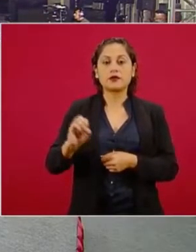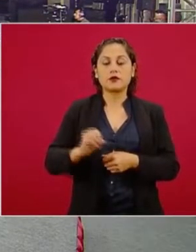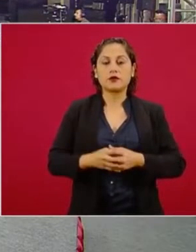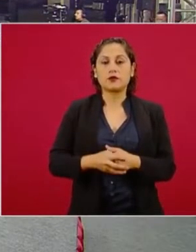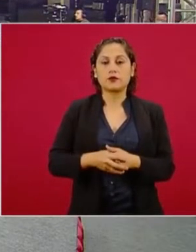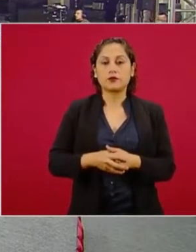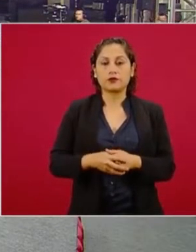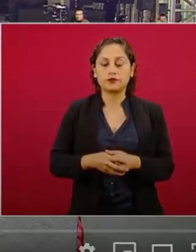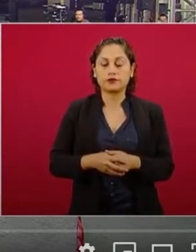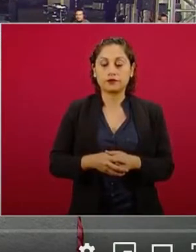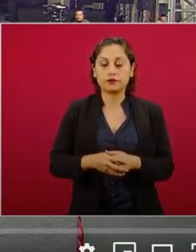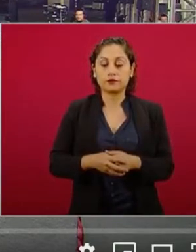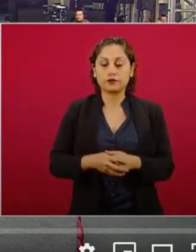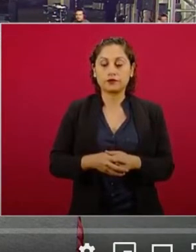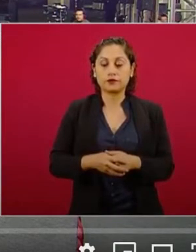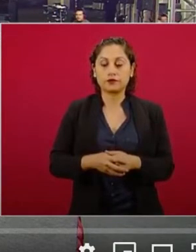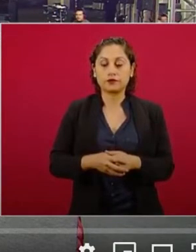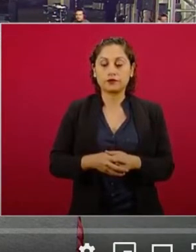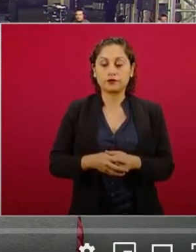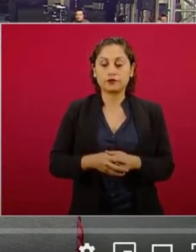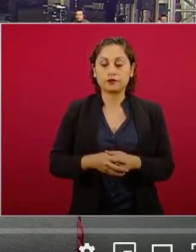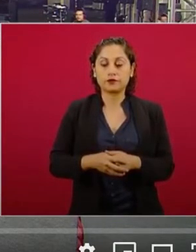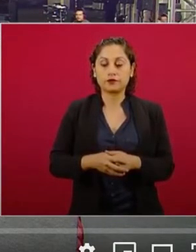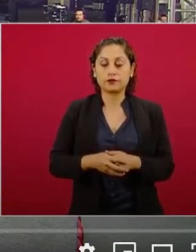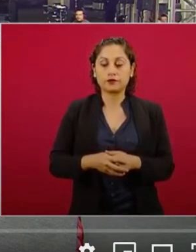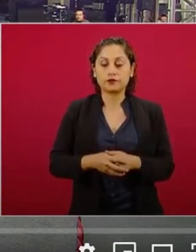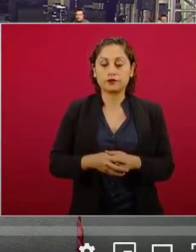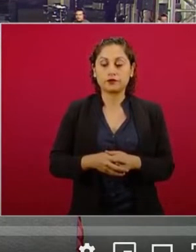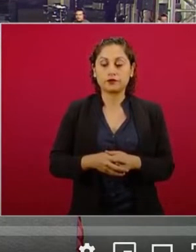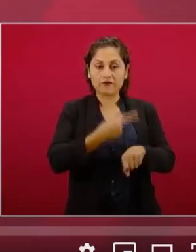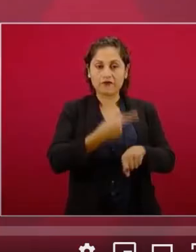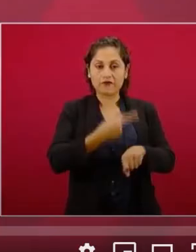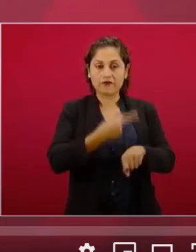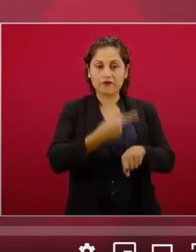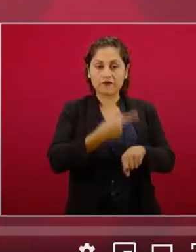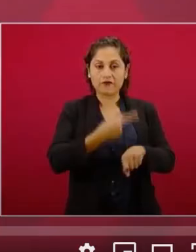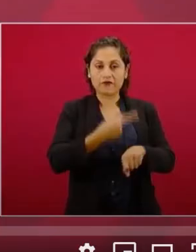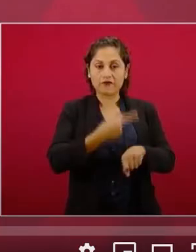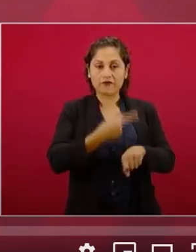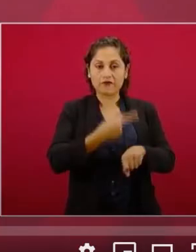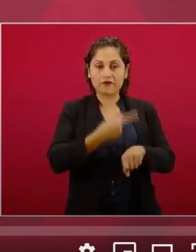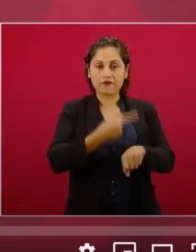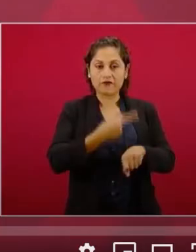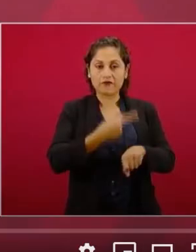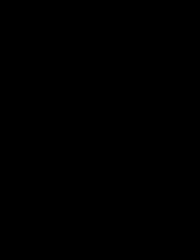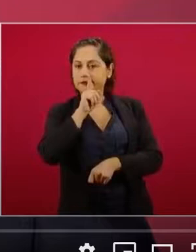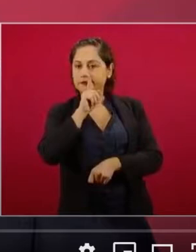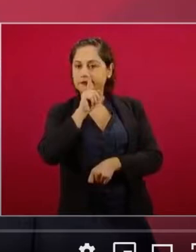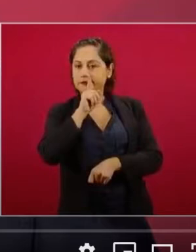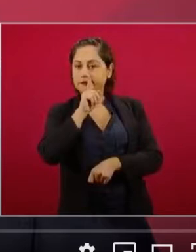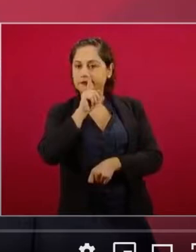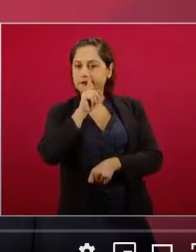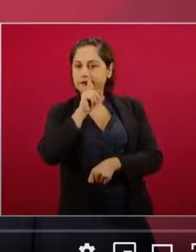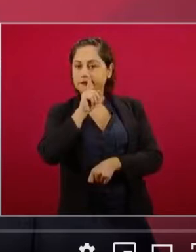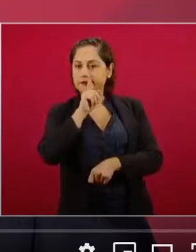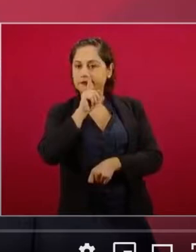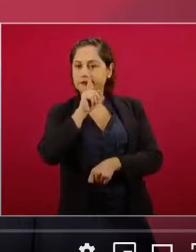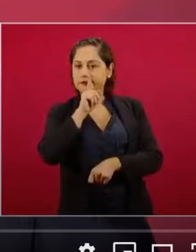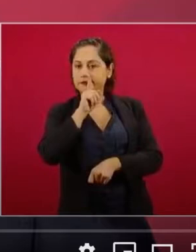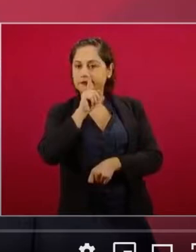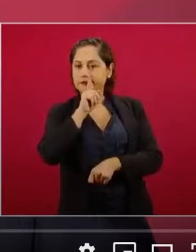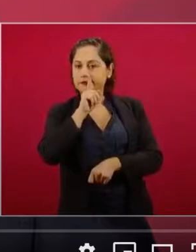Ah, no, perdón. Esta no es. Benito, espérame. Benito al ratito.